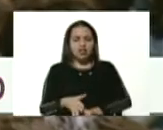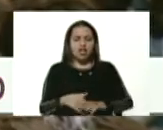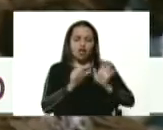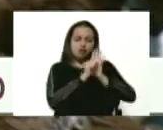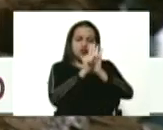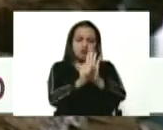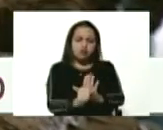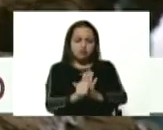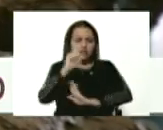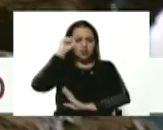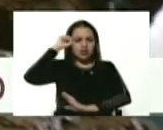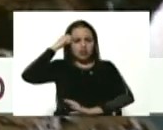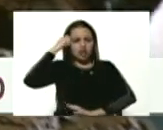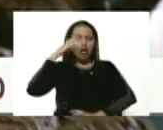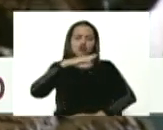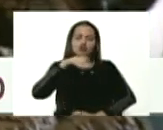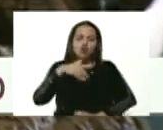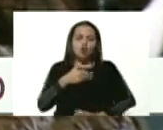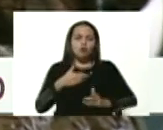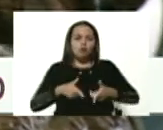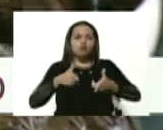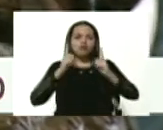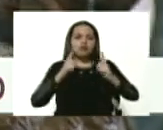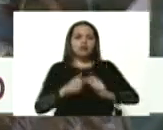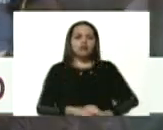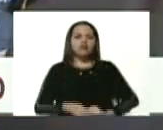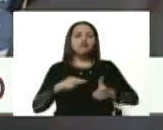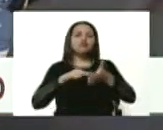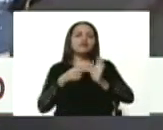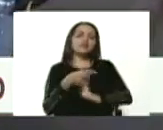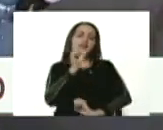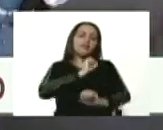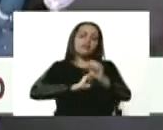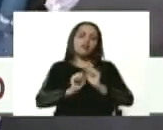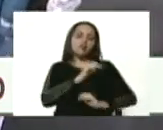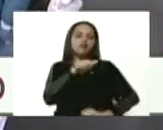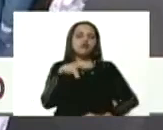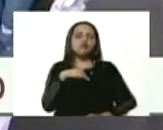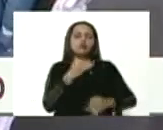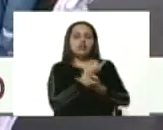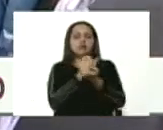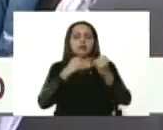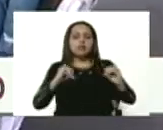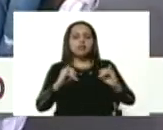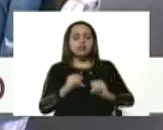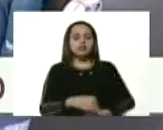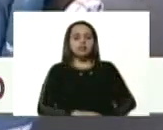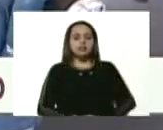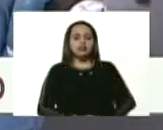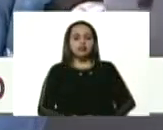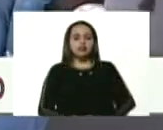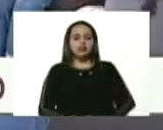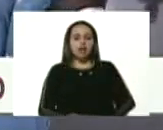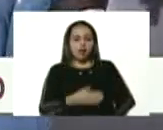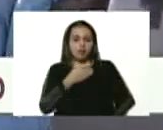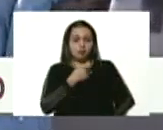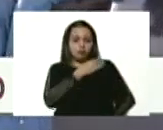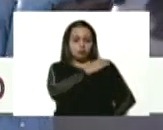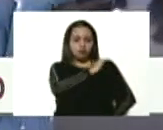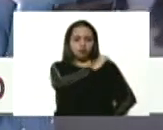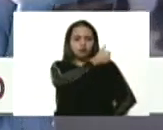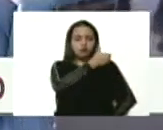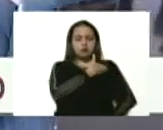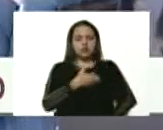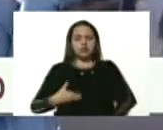recuerda que todo es posible cuando se trata de defender nuestra sagrada independencia. Mi comandante en jefe,